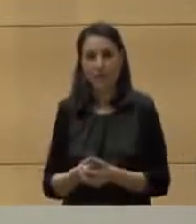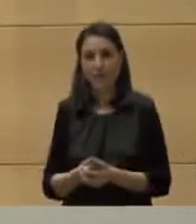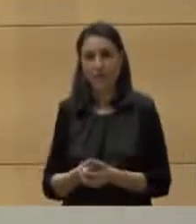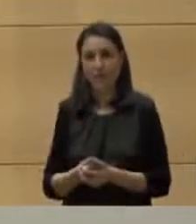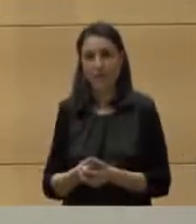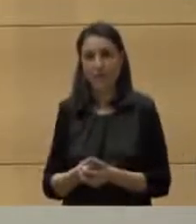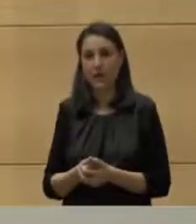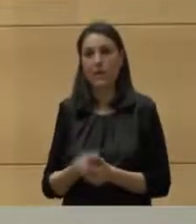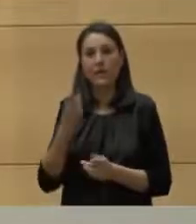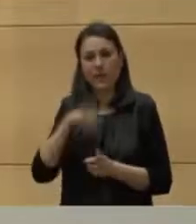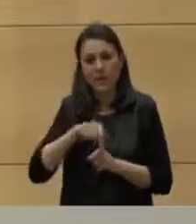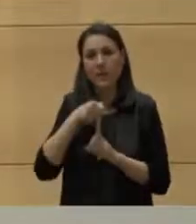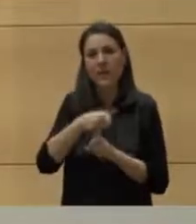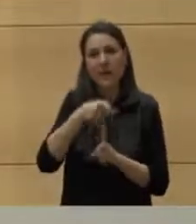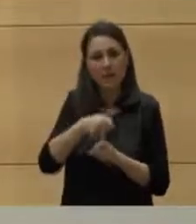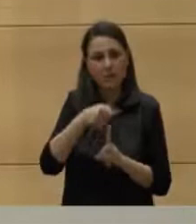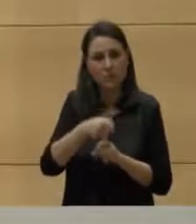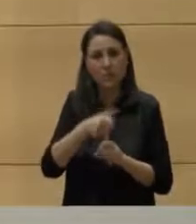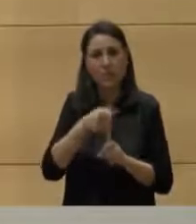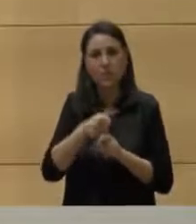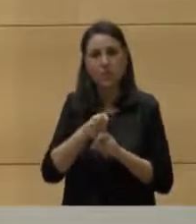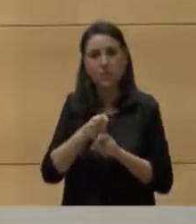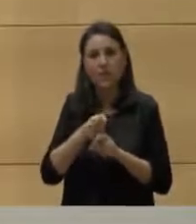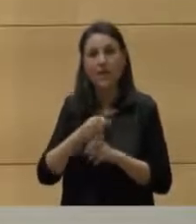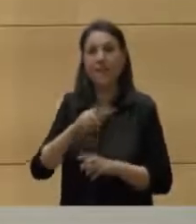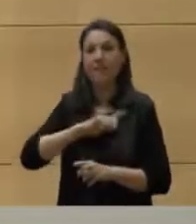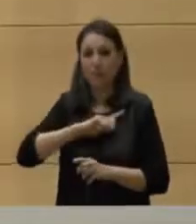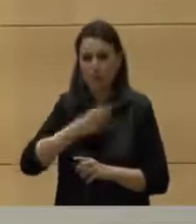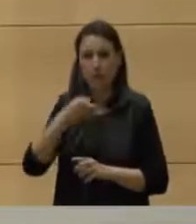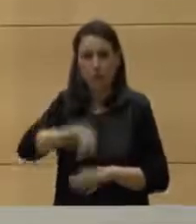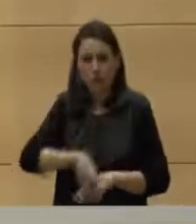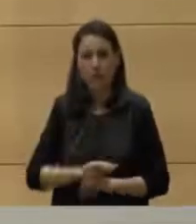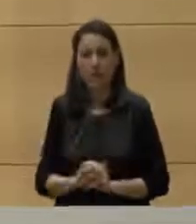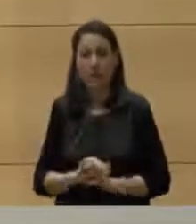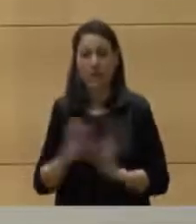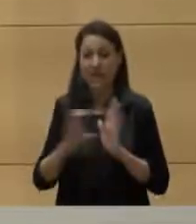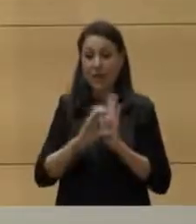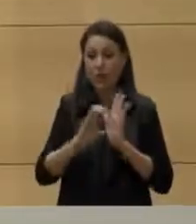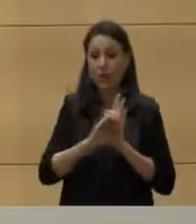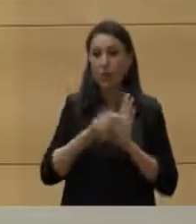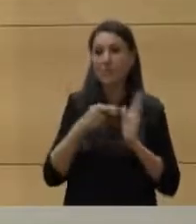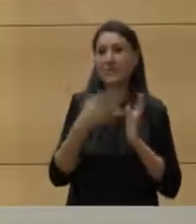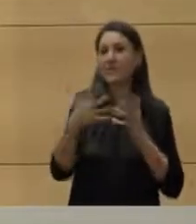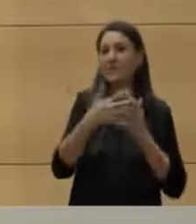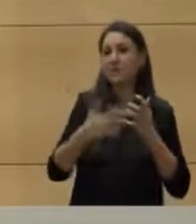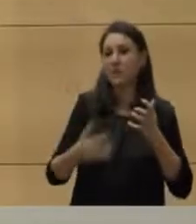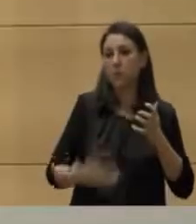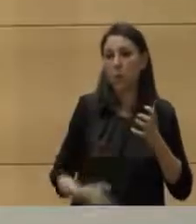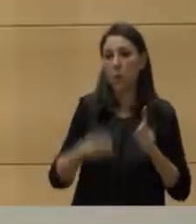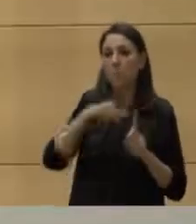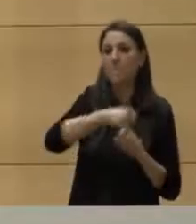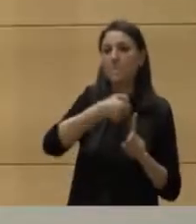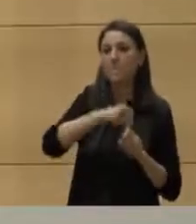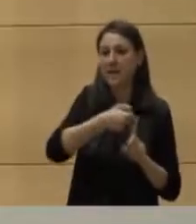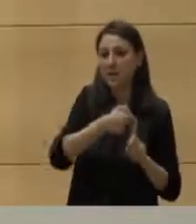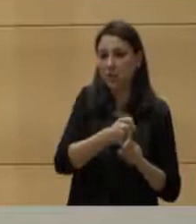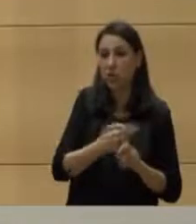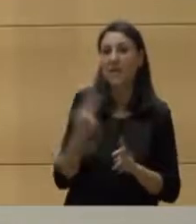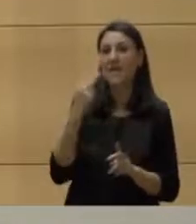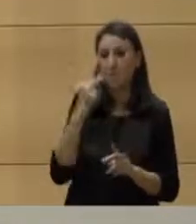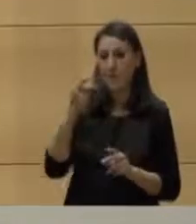de las presiones que tuvieron por parte del ejército, esa constitución se redactó en medio de tensiones y de